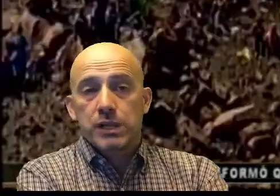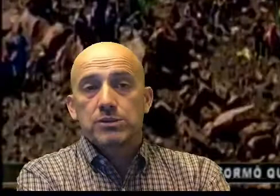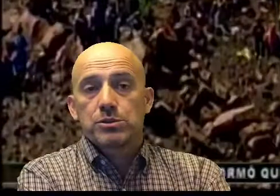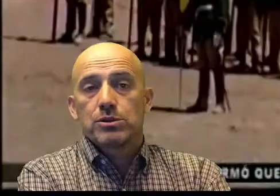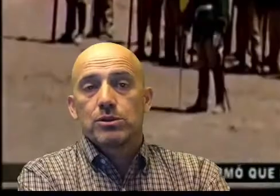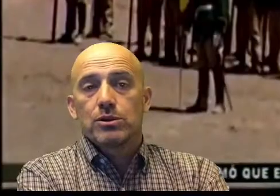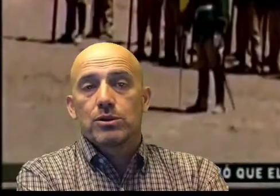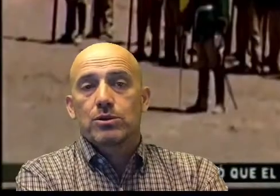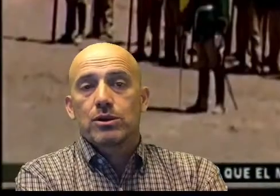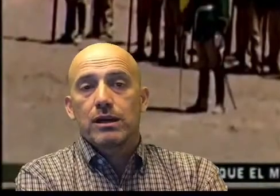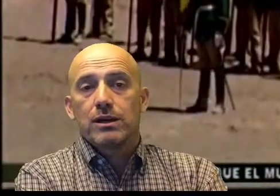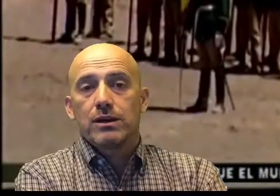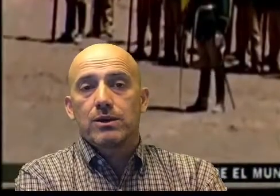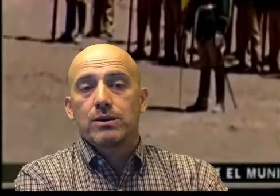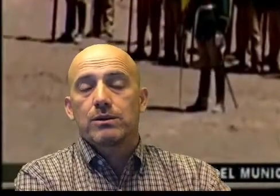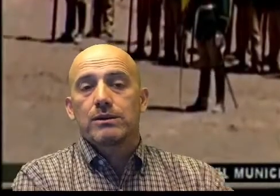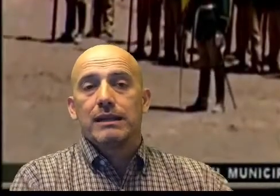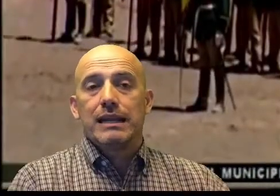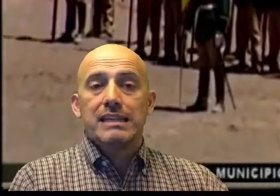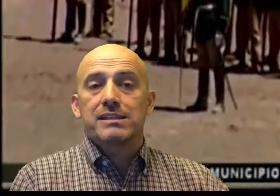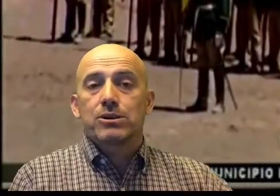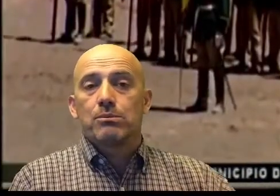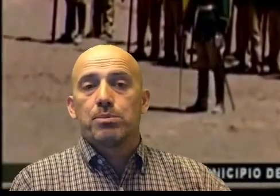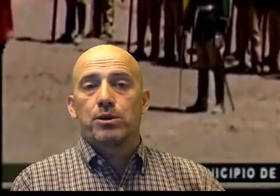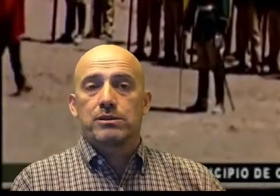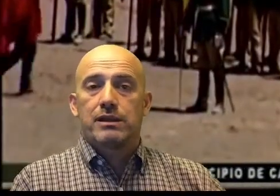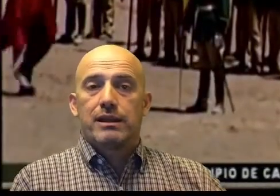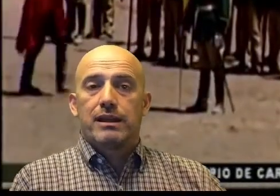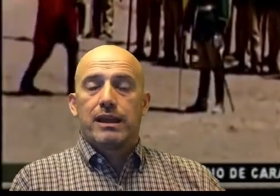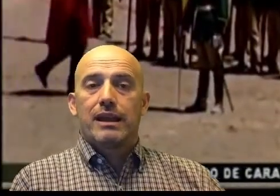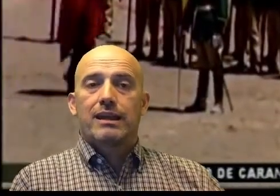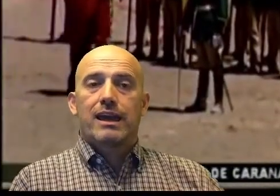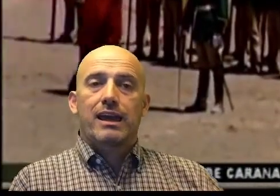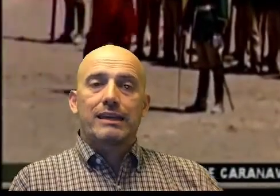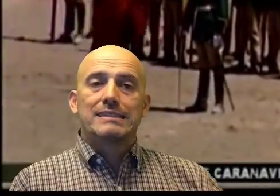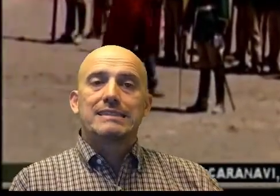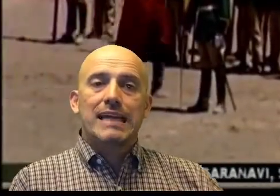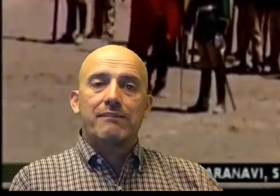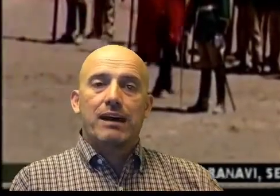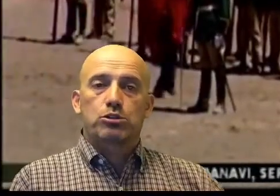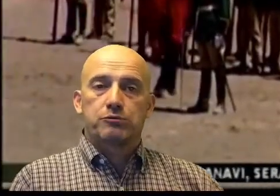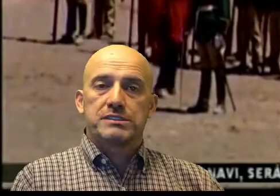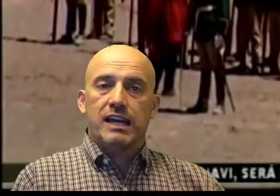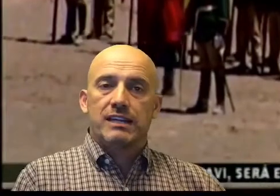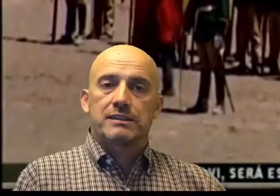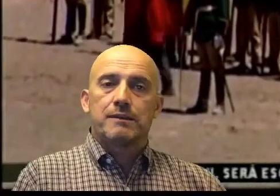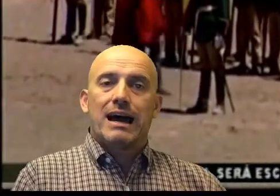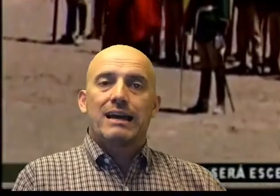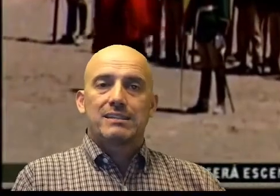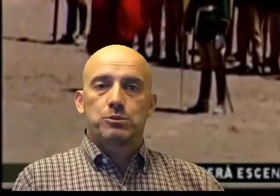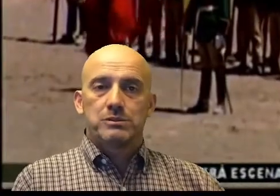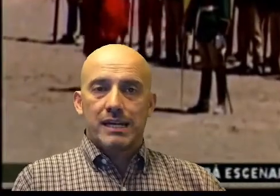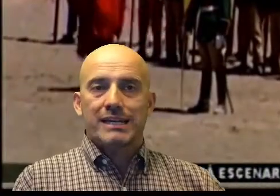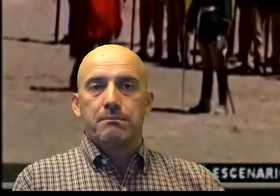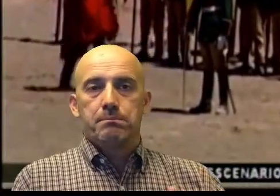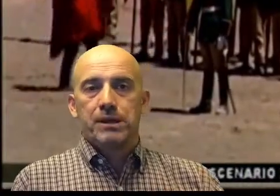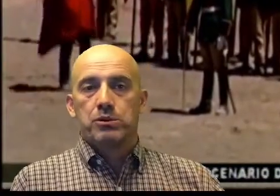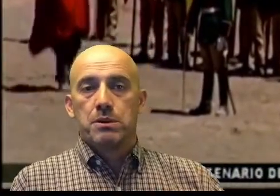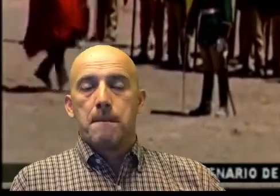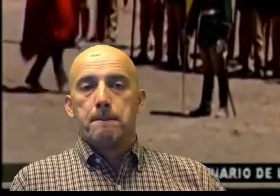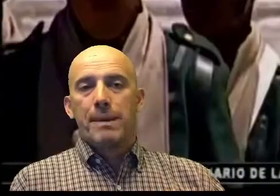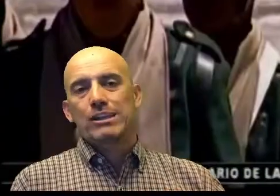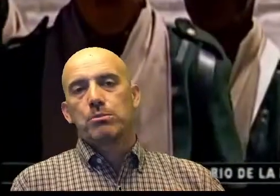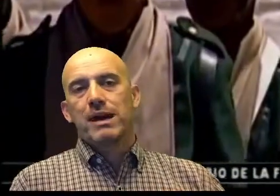decir el supuesto líder del complot el que instaba a los oficiales a secundar a